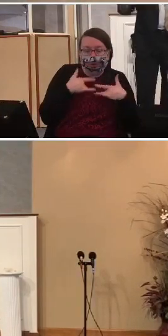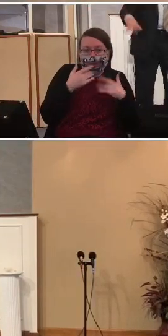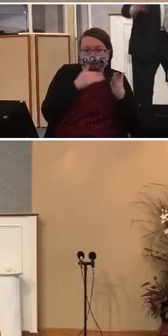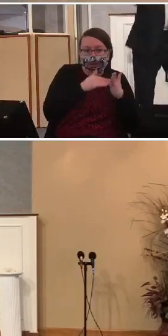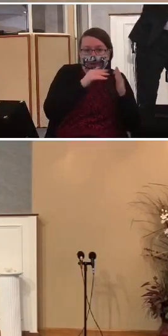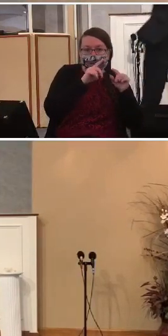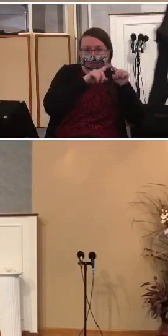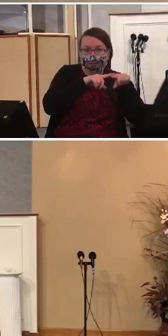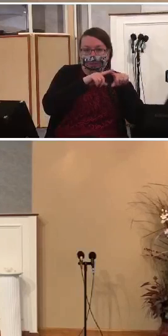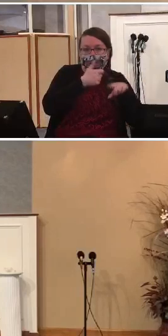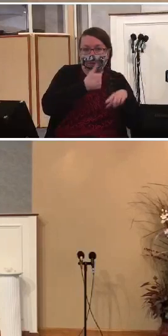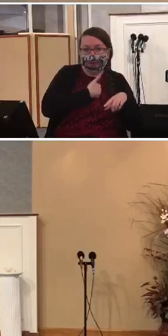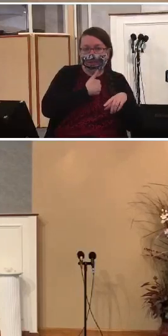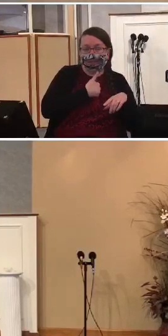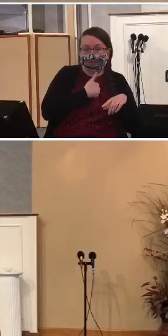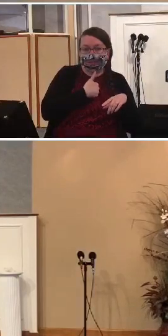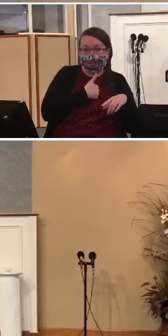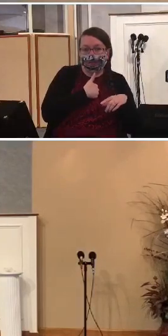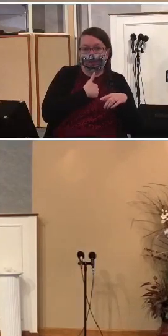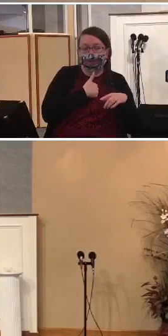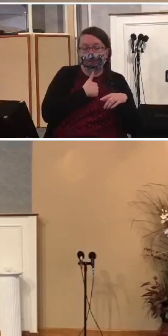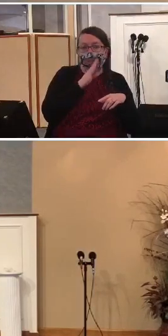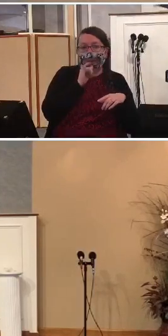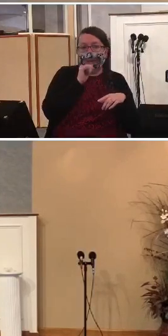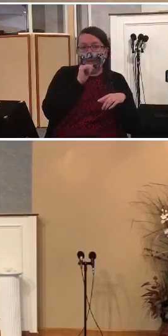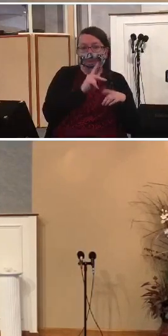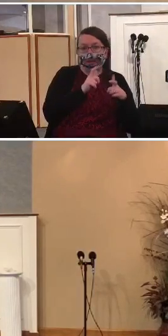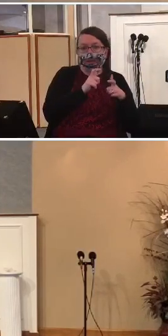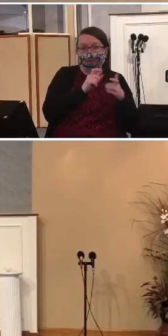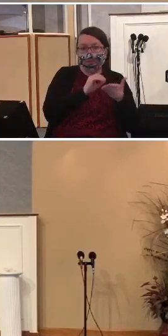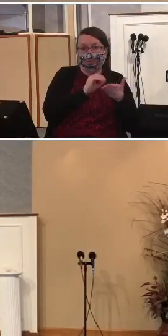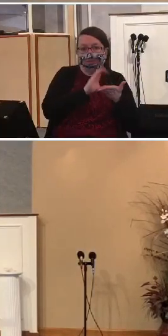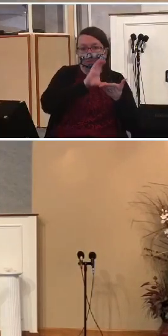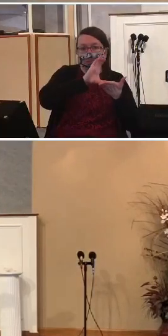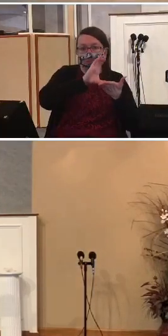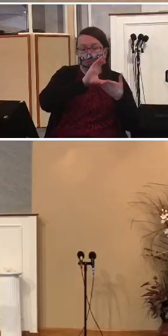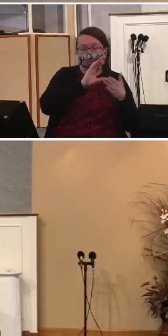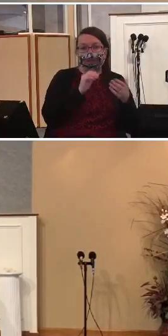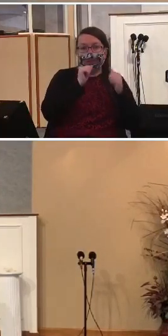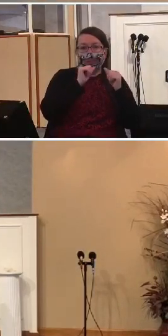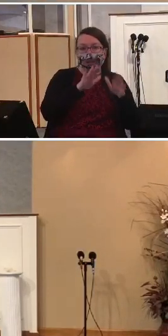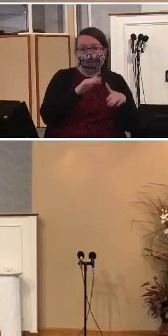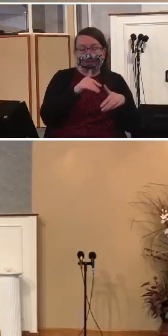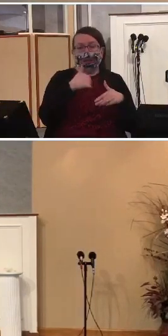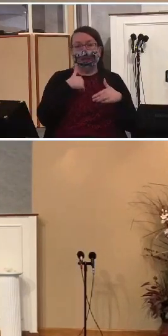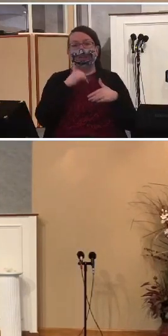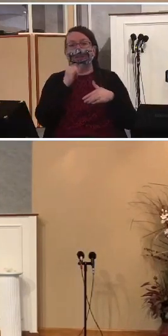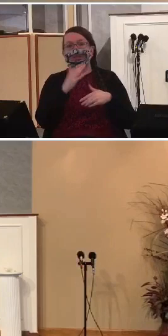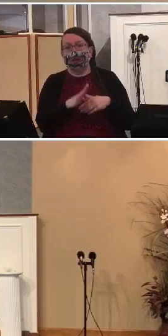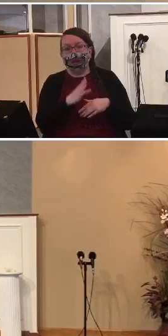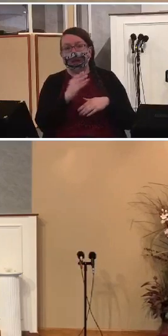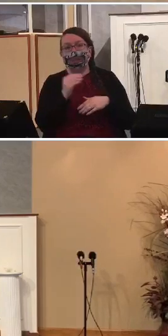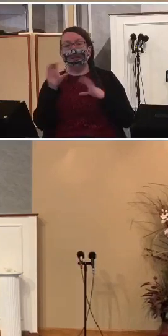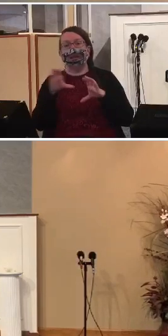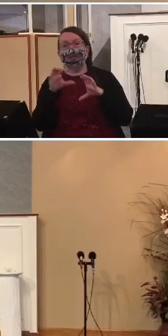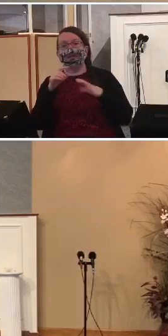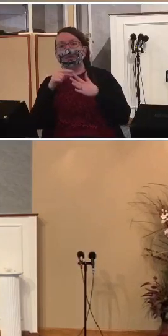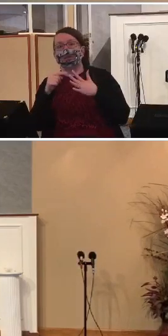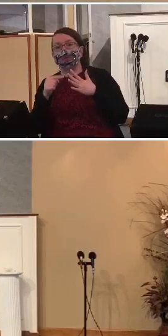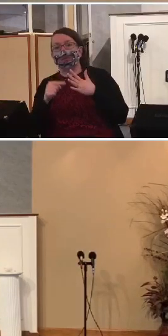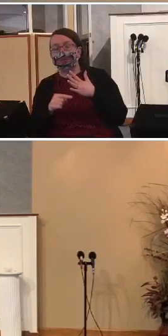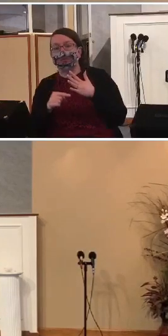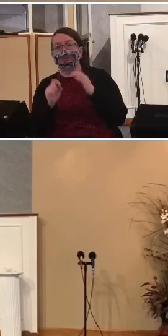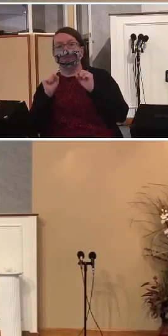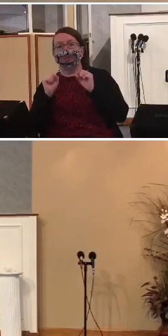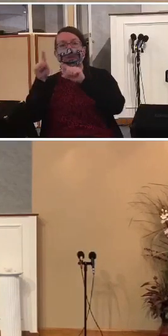entonces depender de mí mismo y yo tenga una gran cuenta en el banco y yo pueda ser bendecido y yo puedo tener este hijo y puedo hacer esto y puedo ir.